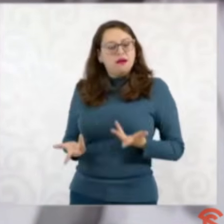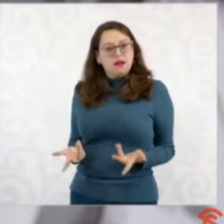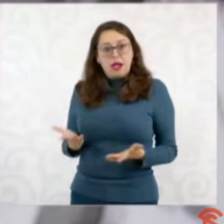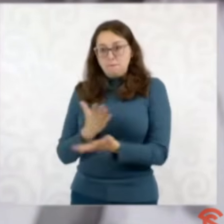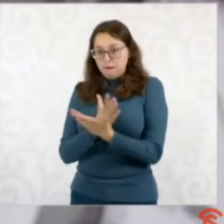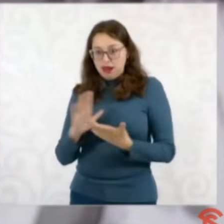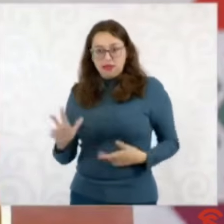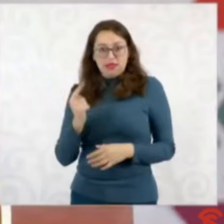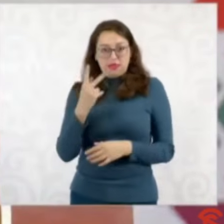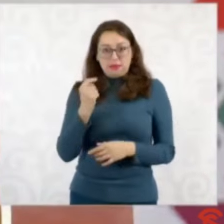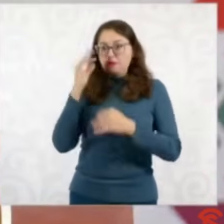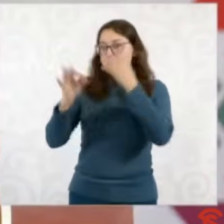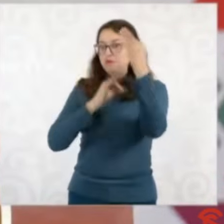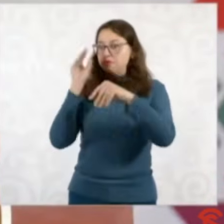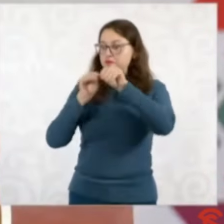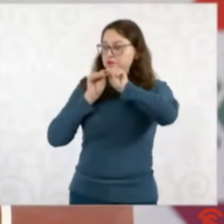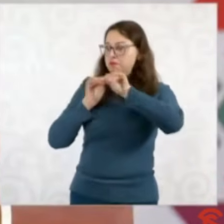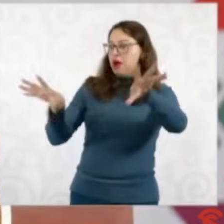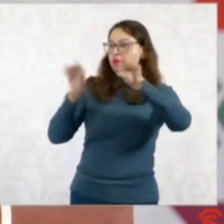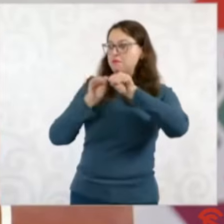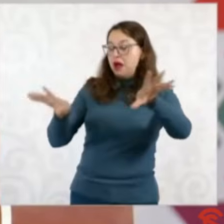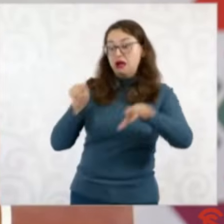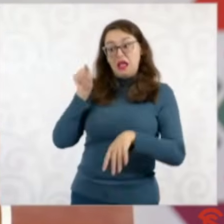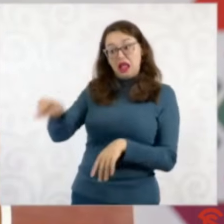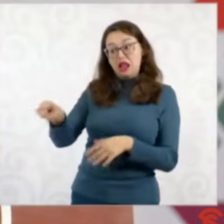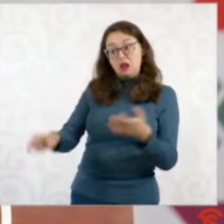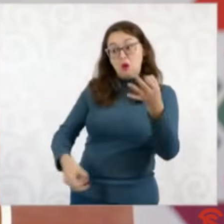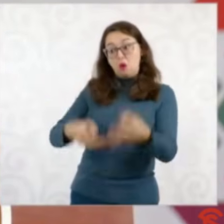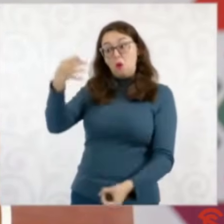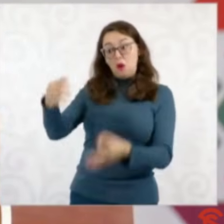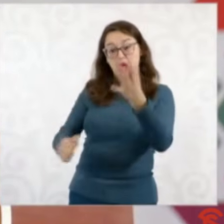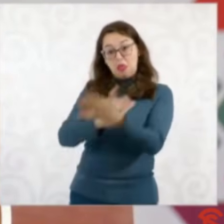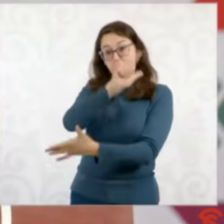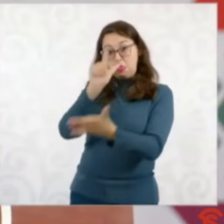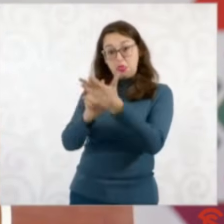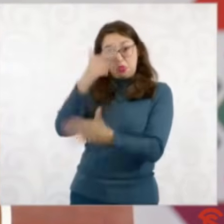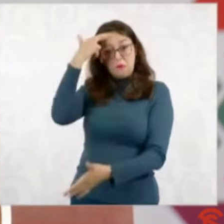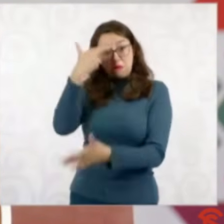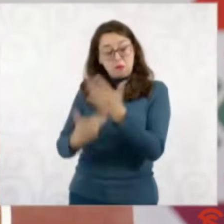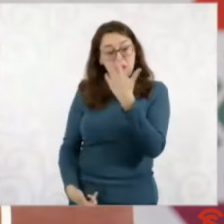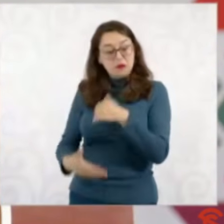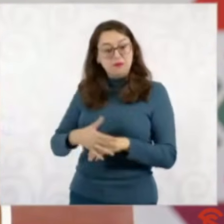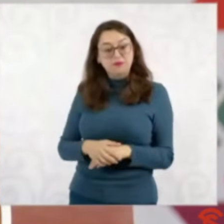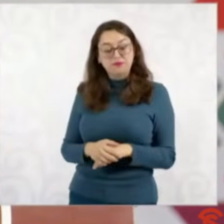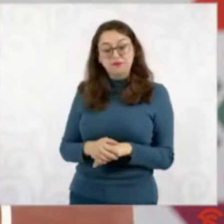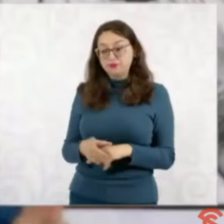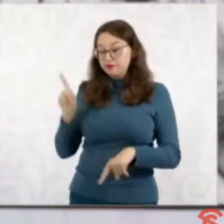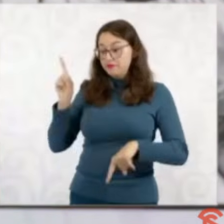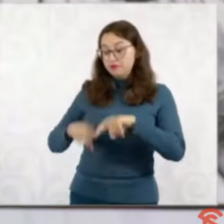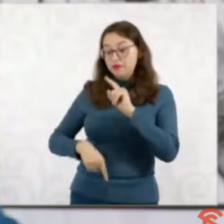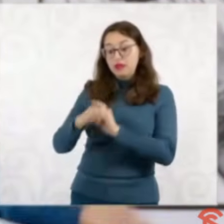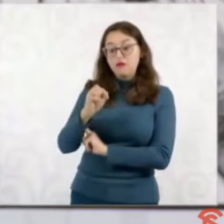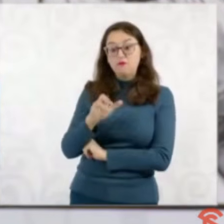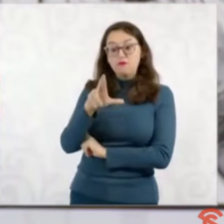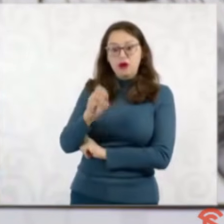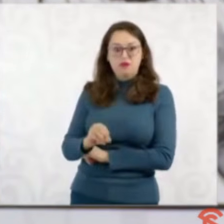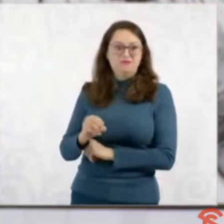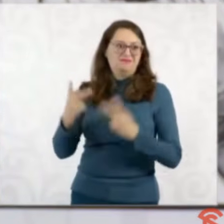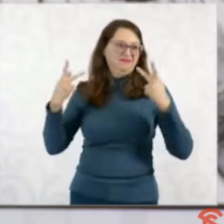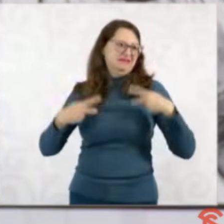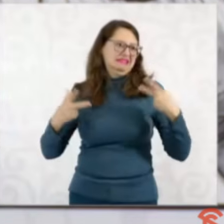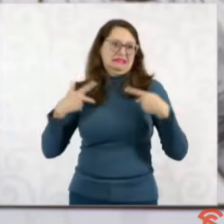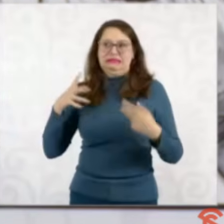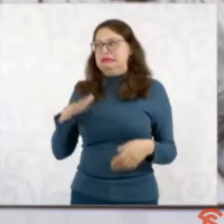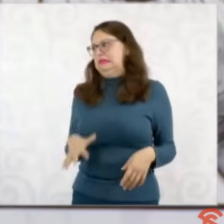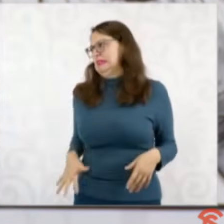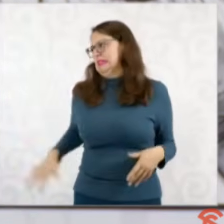tenía un delito que era la violación a un amparo. Lo desafueran Nada más que no contaban con la movilización popular